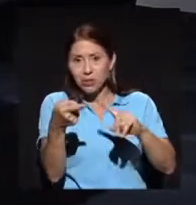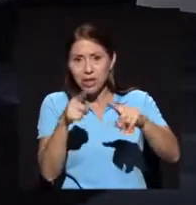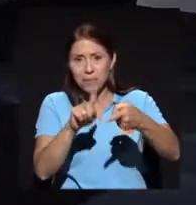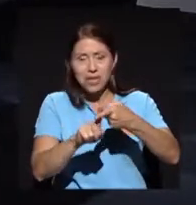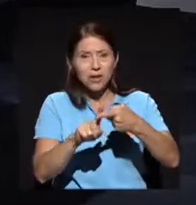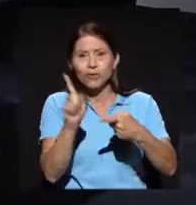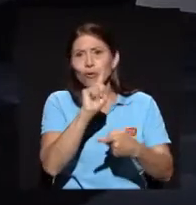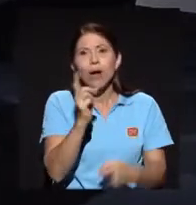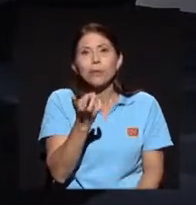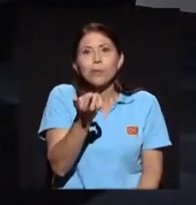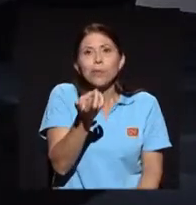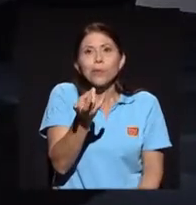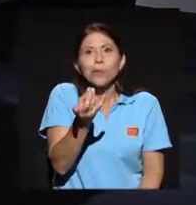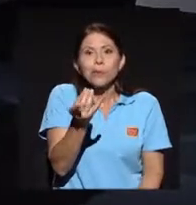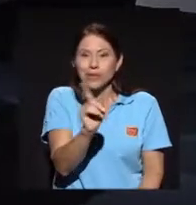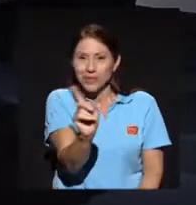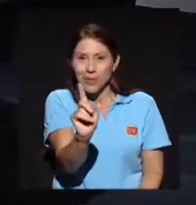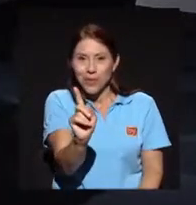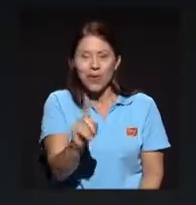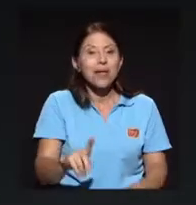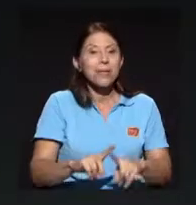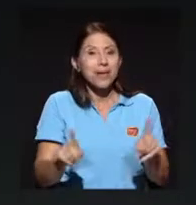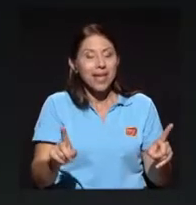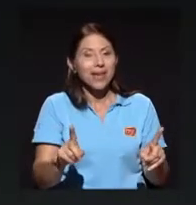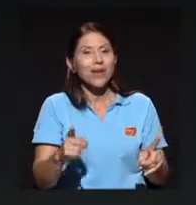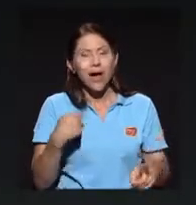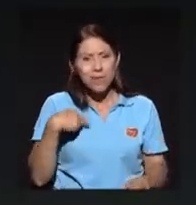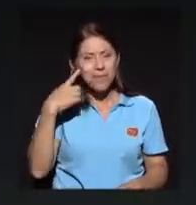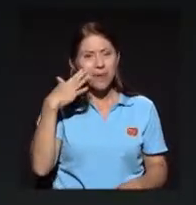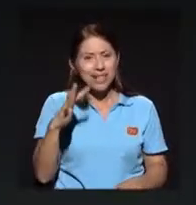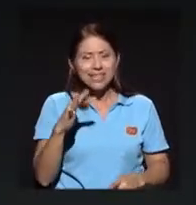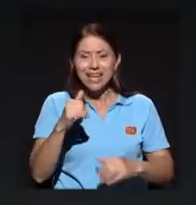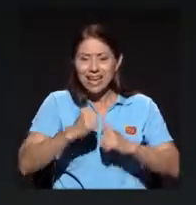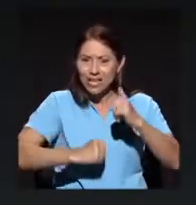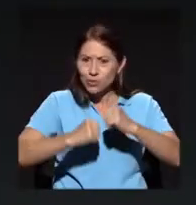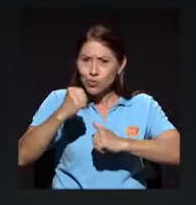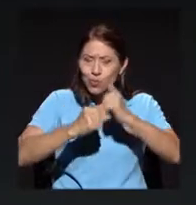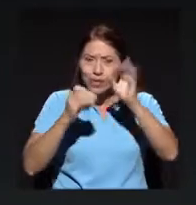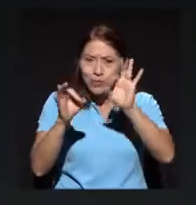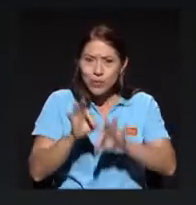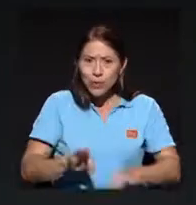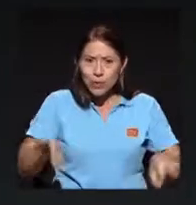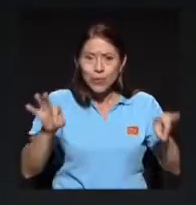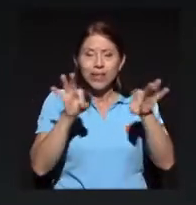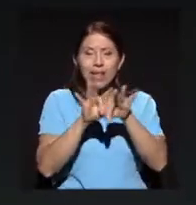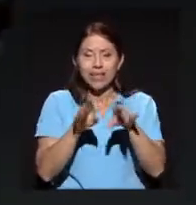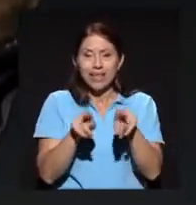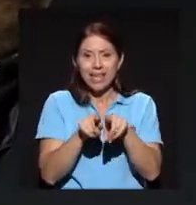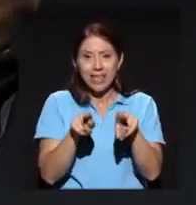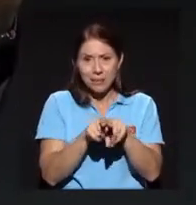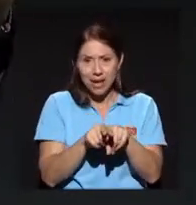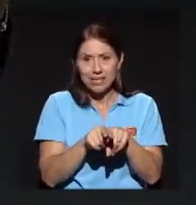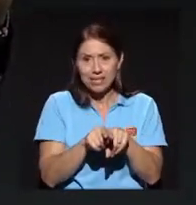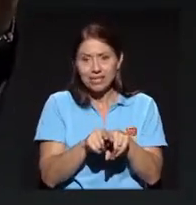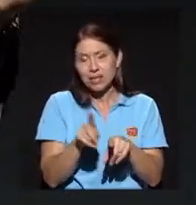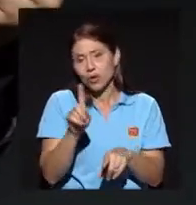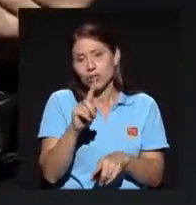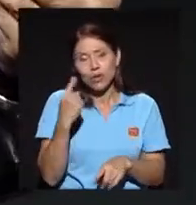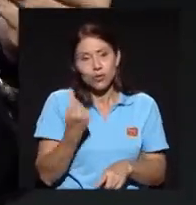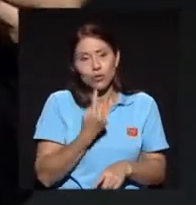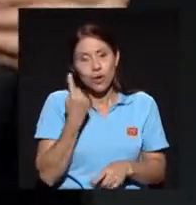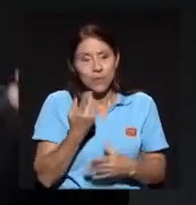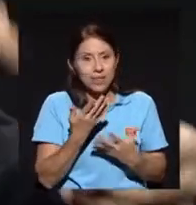han sentado con los dedos pero pero me parece que la estructura es muy importante y lo que además si no sólo el funcionamiento